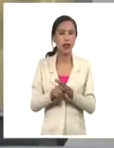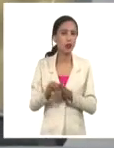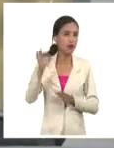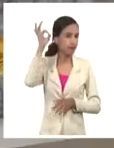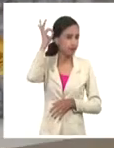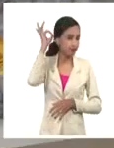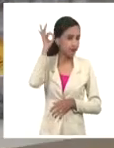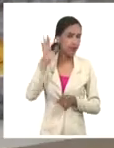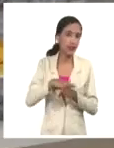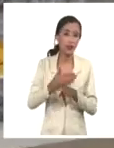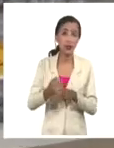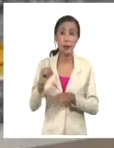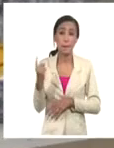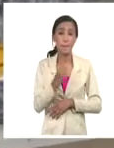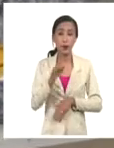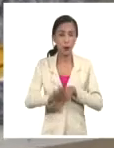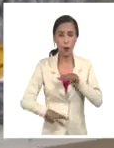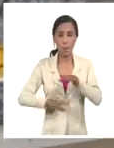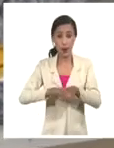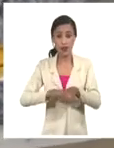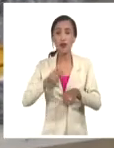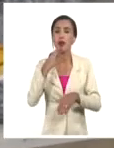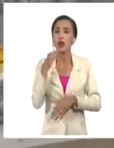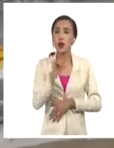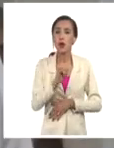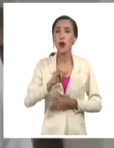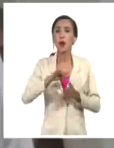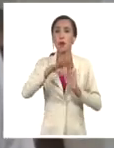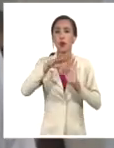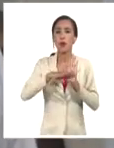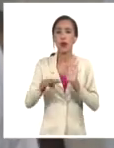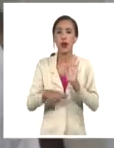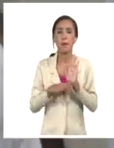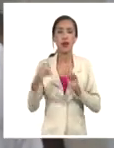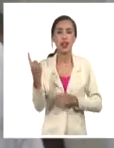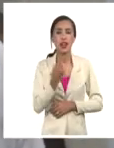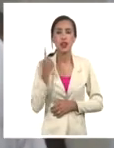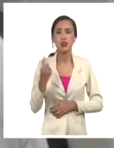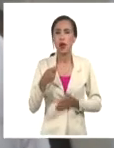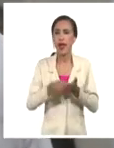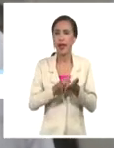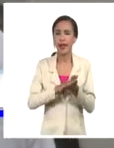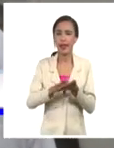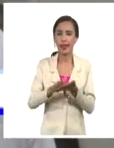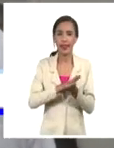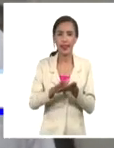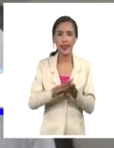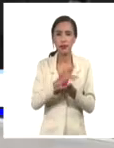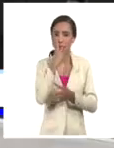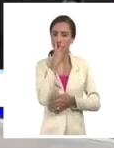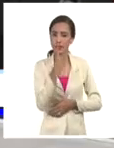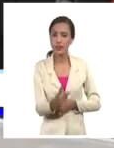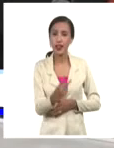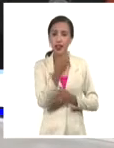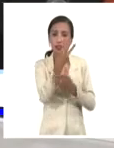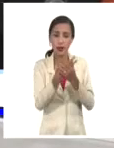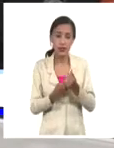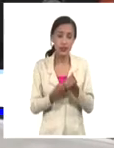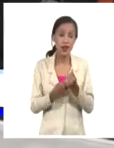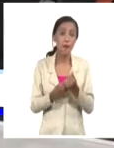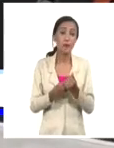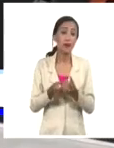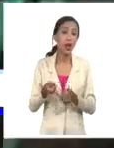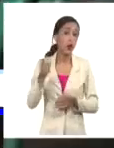multicanales. Aquellos primeros pasos se convirtieron en un programa nacional totalmente gratuito para atender la discapacidad